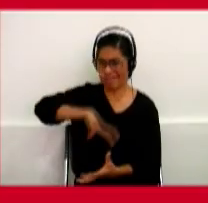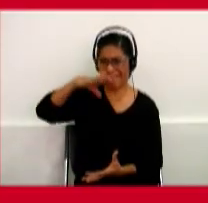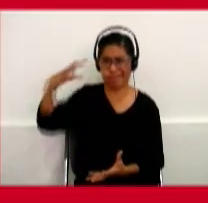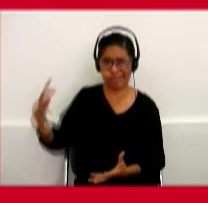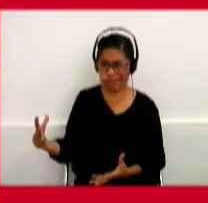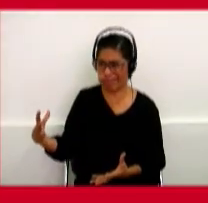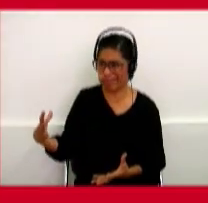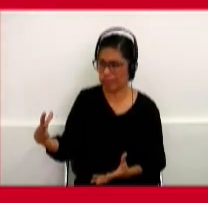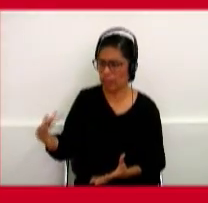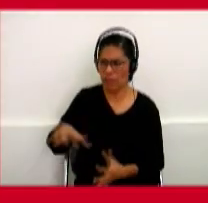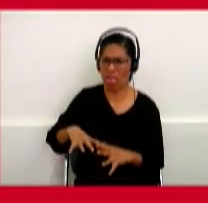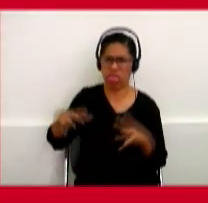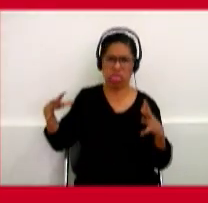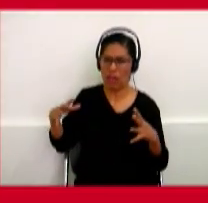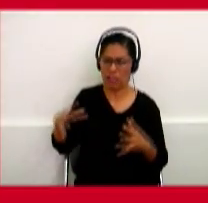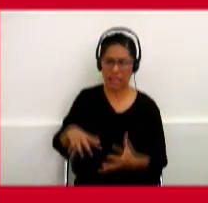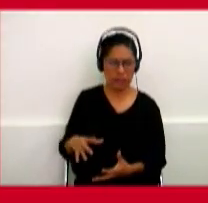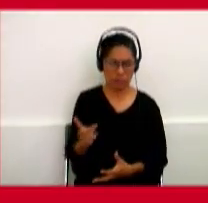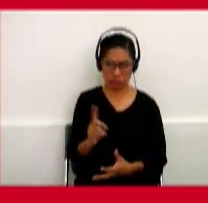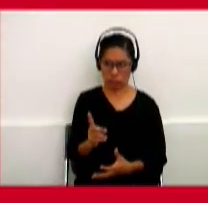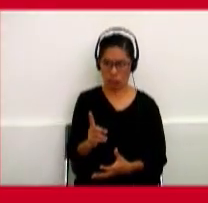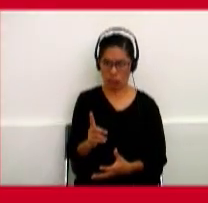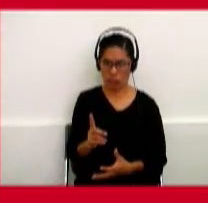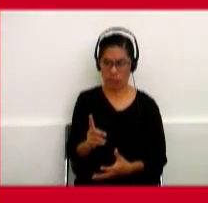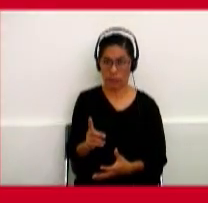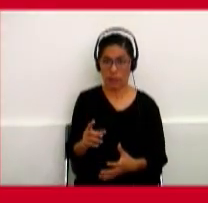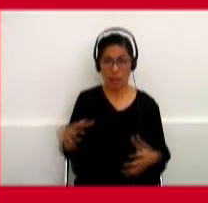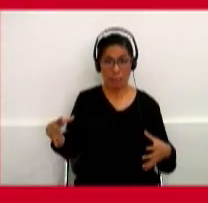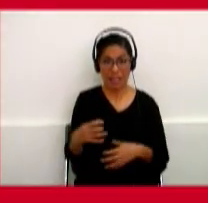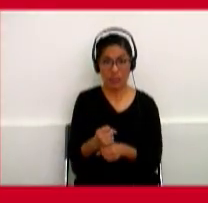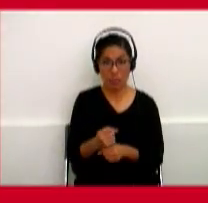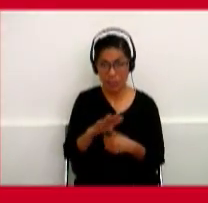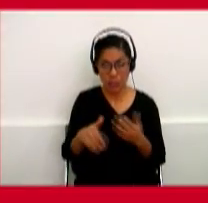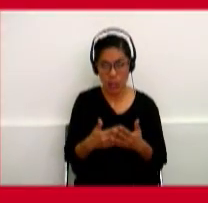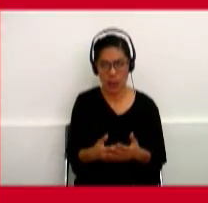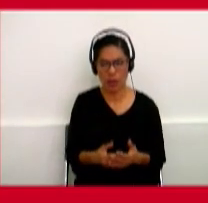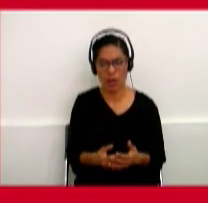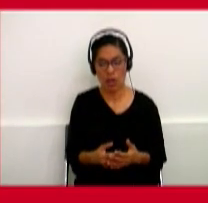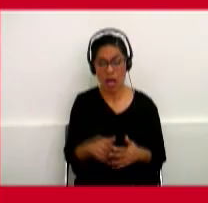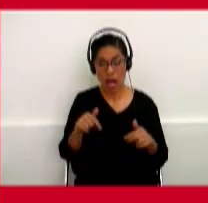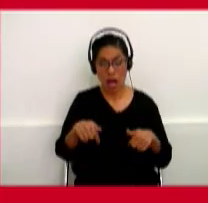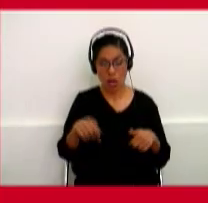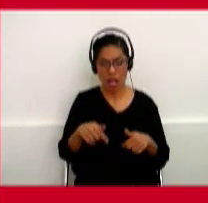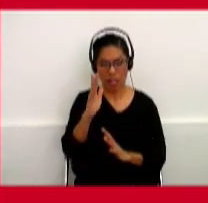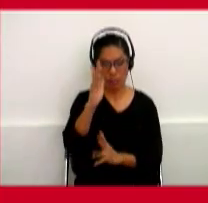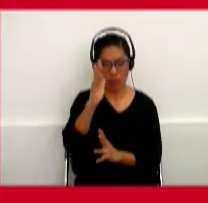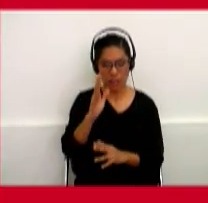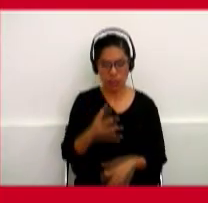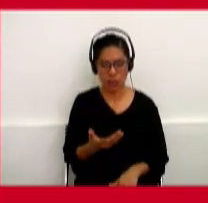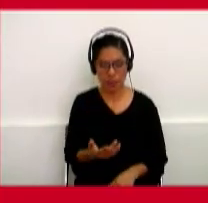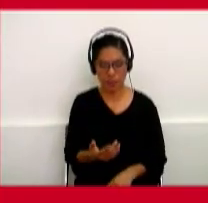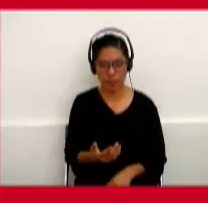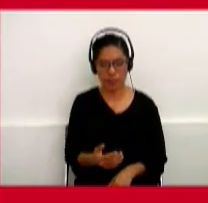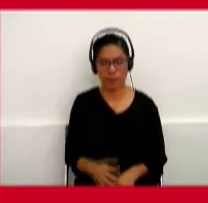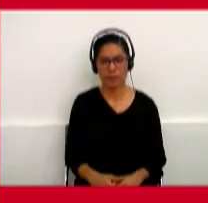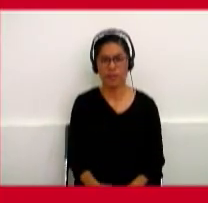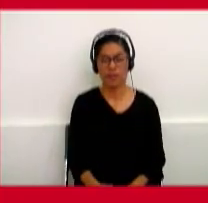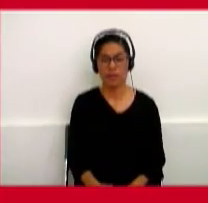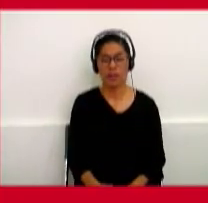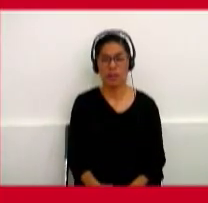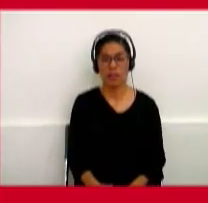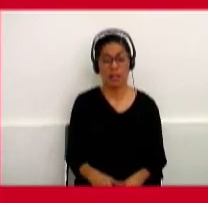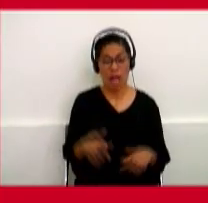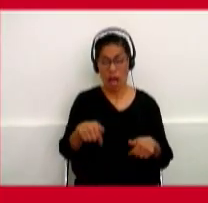rocas sobredimensionadas. Para resumir, entonces, lo que hemos visto o hemos encontrado con esto es que hemos